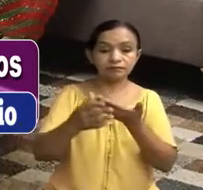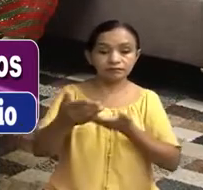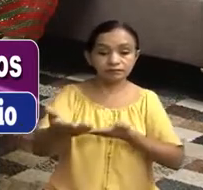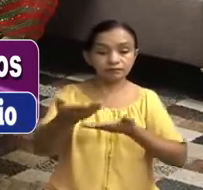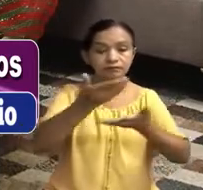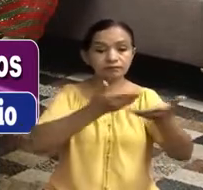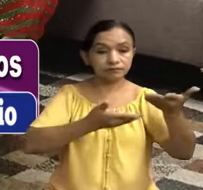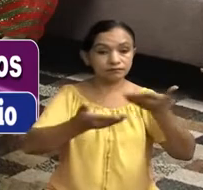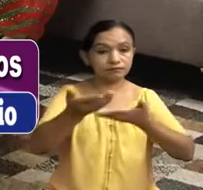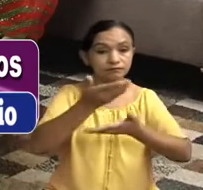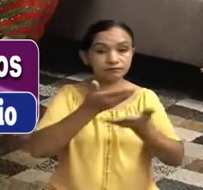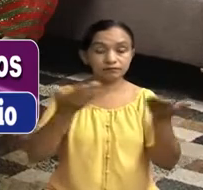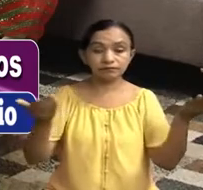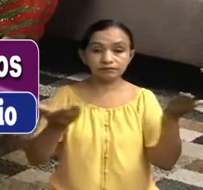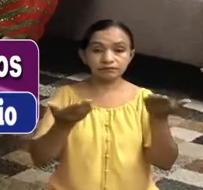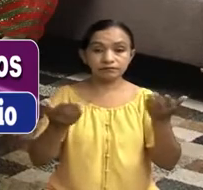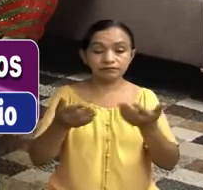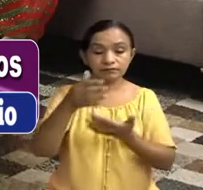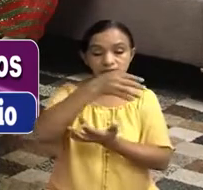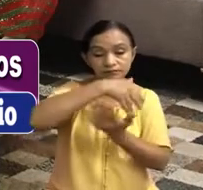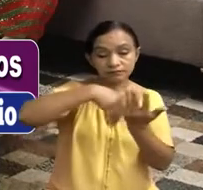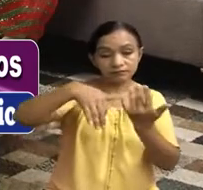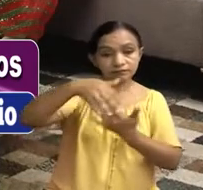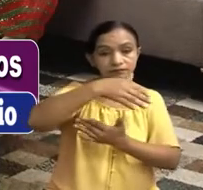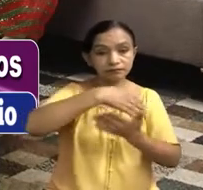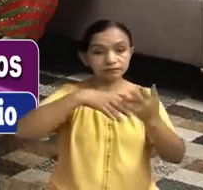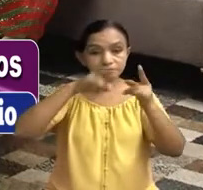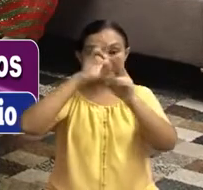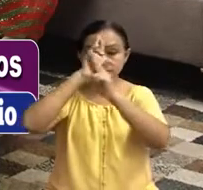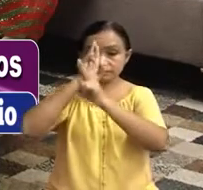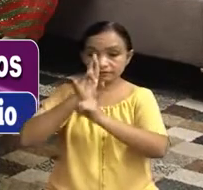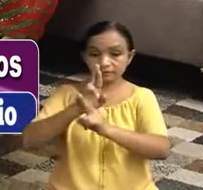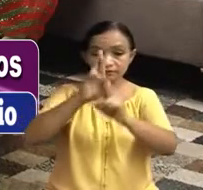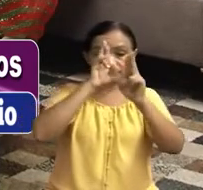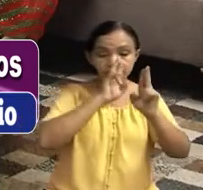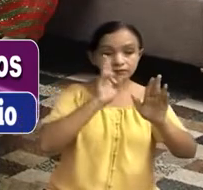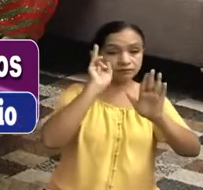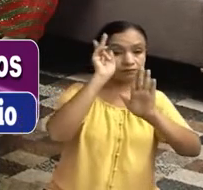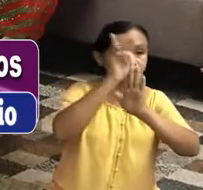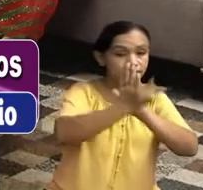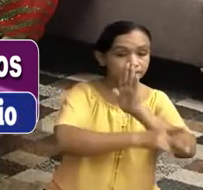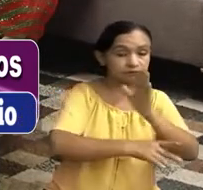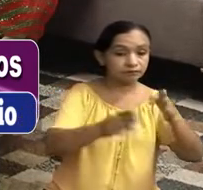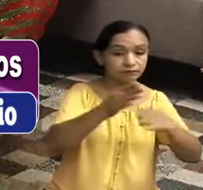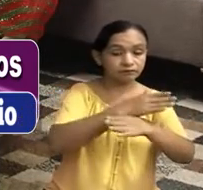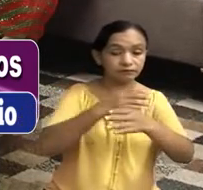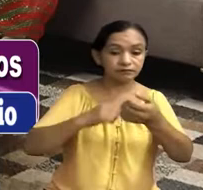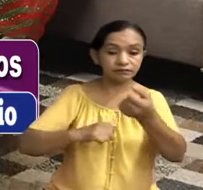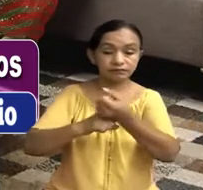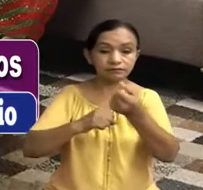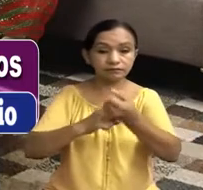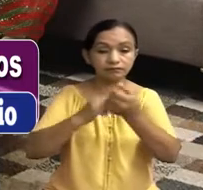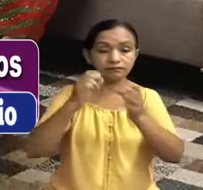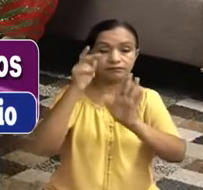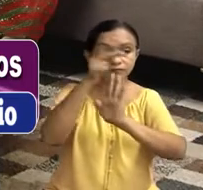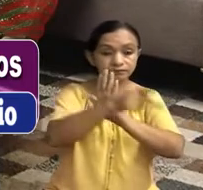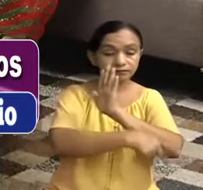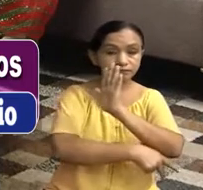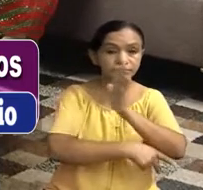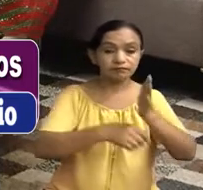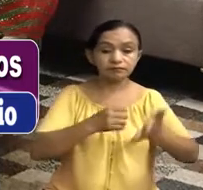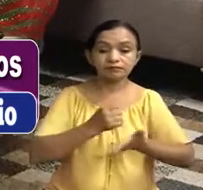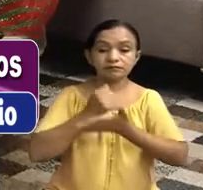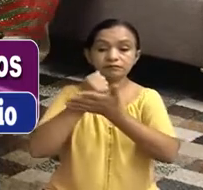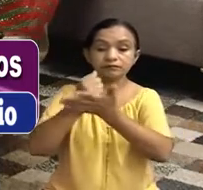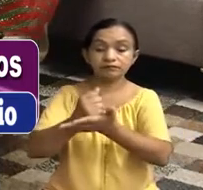solidaridad, digamos relaciones de respeto, ¿verdad? Y de complementariedad, es decir, sumar esfuerzo en función